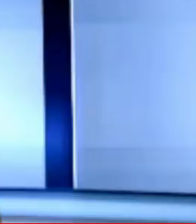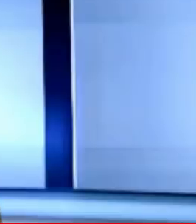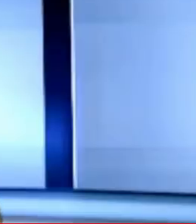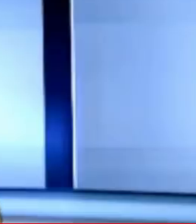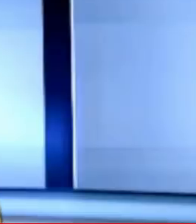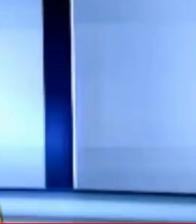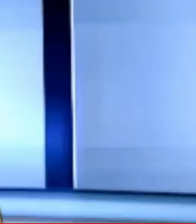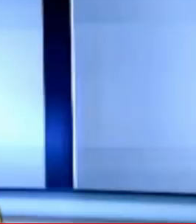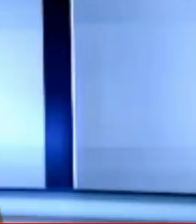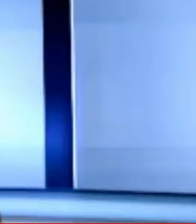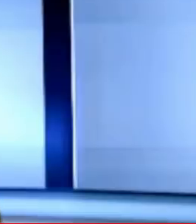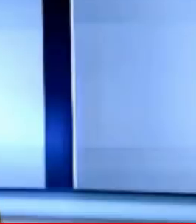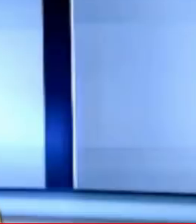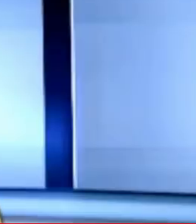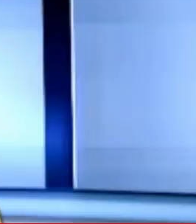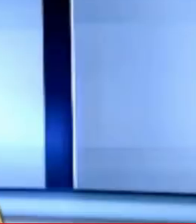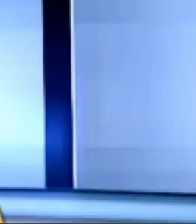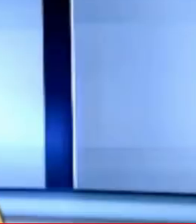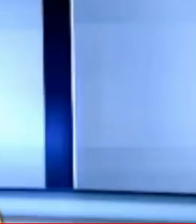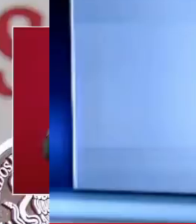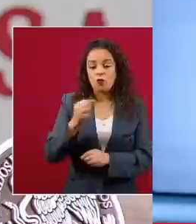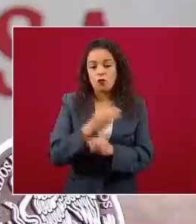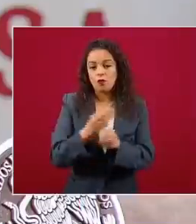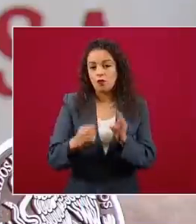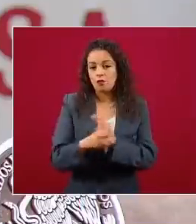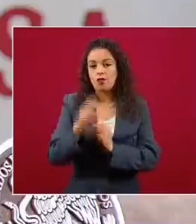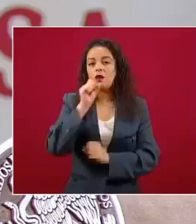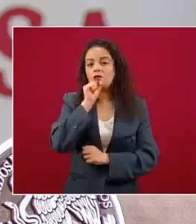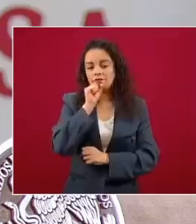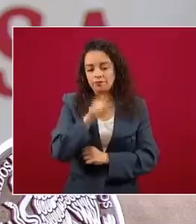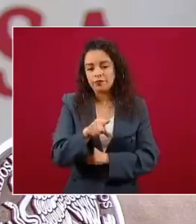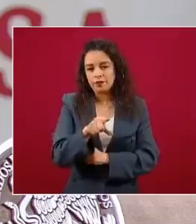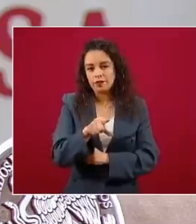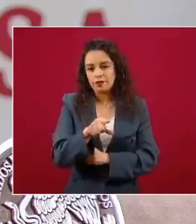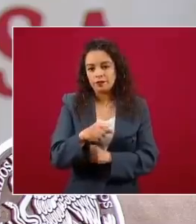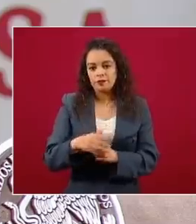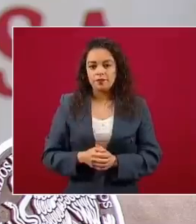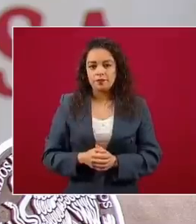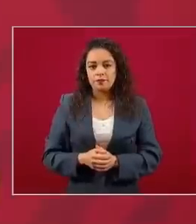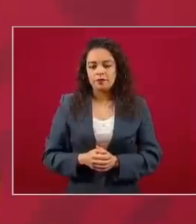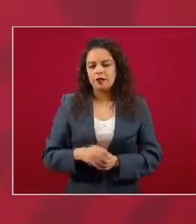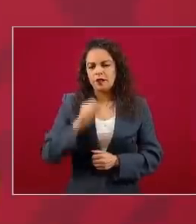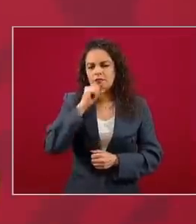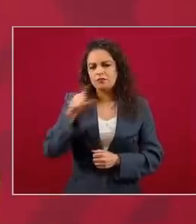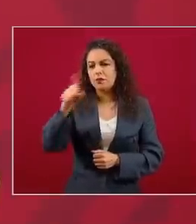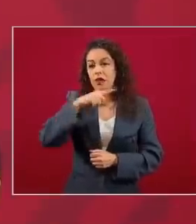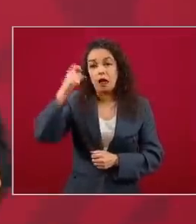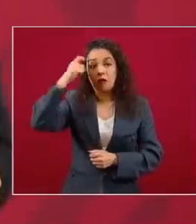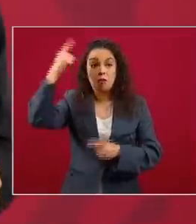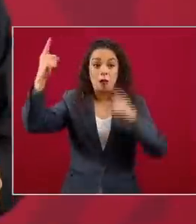y hay muchos precios alzados. Y también hay especulación.